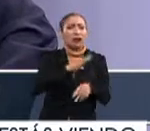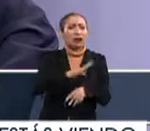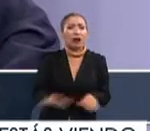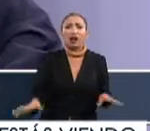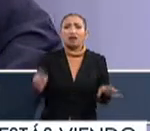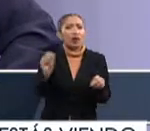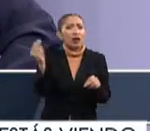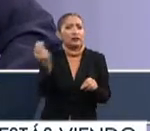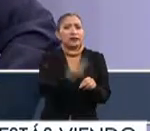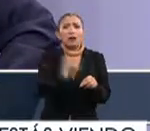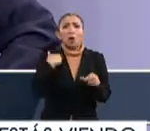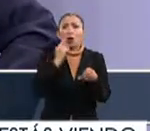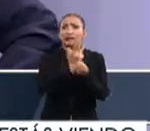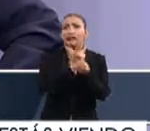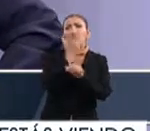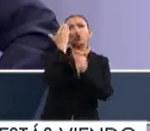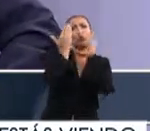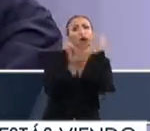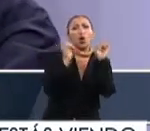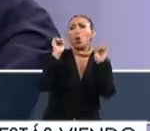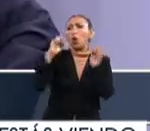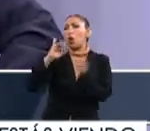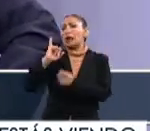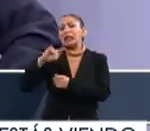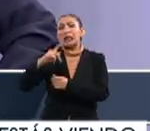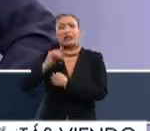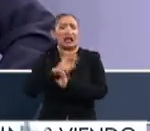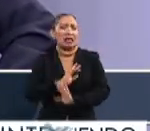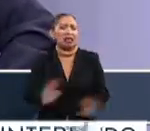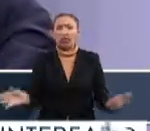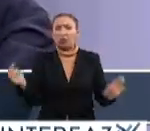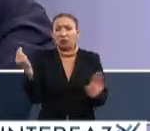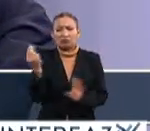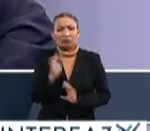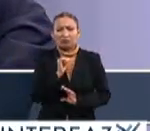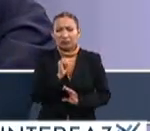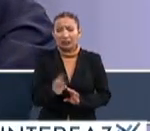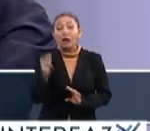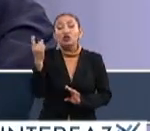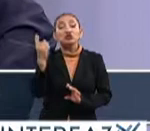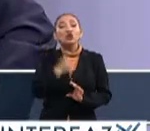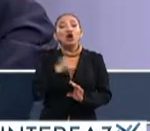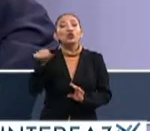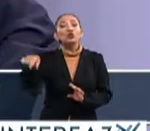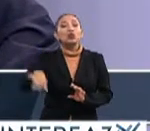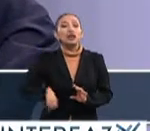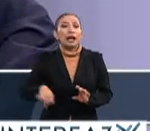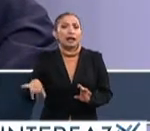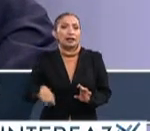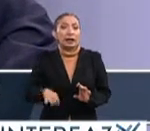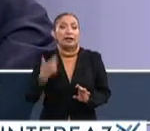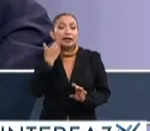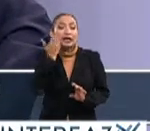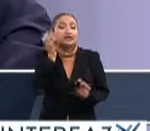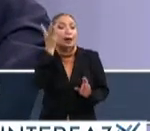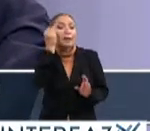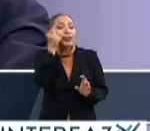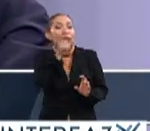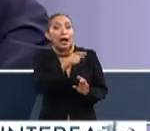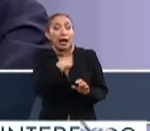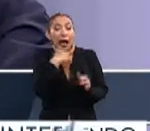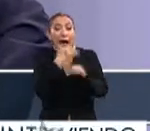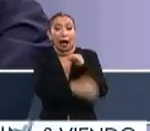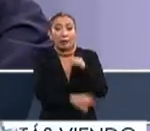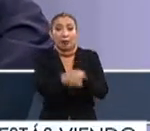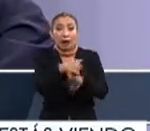general. No hace falta tener una licenciatura, una ingeniería, en absoluto. Lo que se necesita es interés. Es un curso que se termina